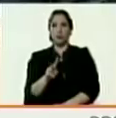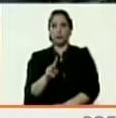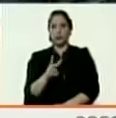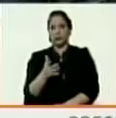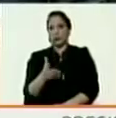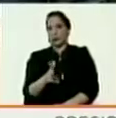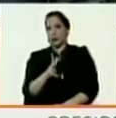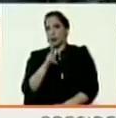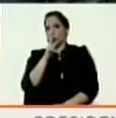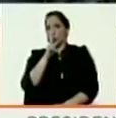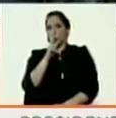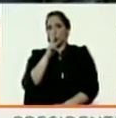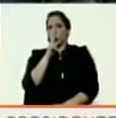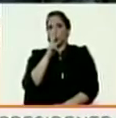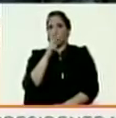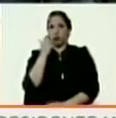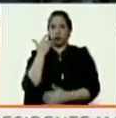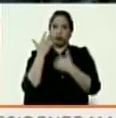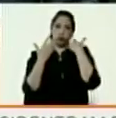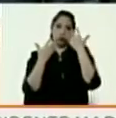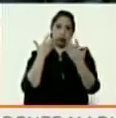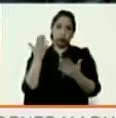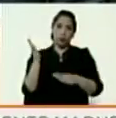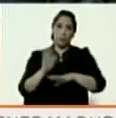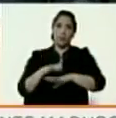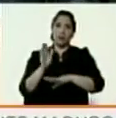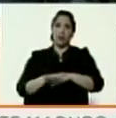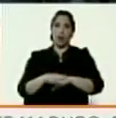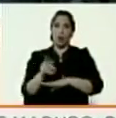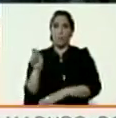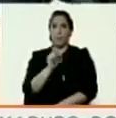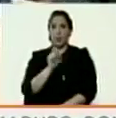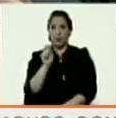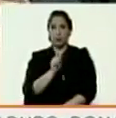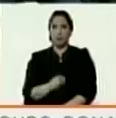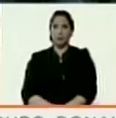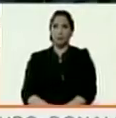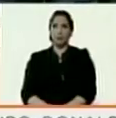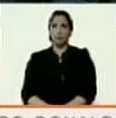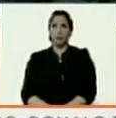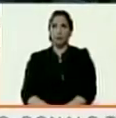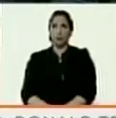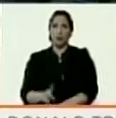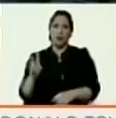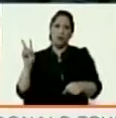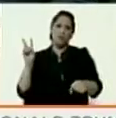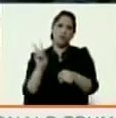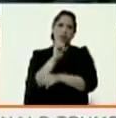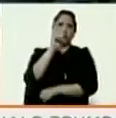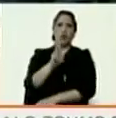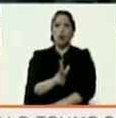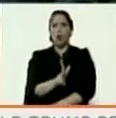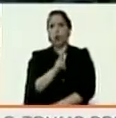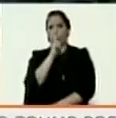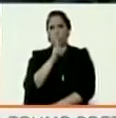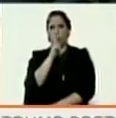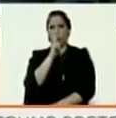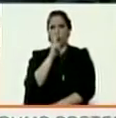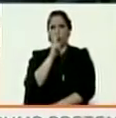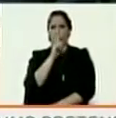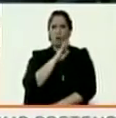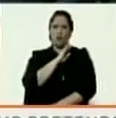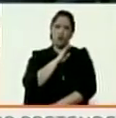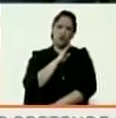barbaridades que se han cometido en estos meses. Violaciones flagrantes,